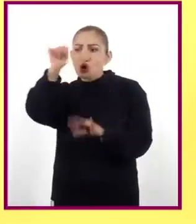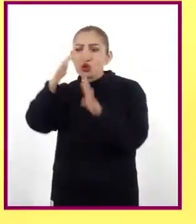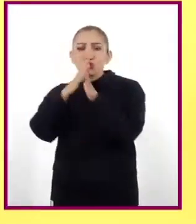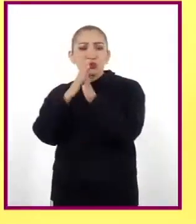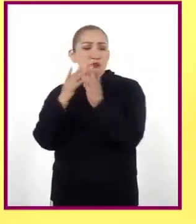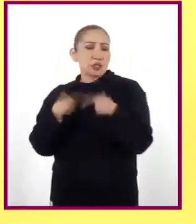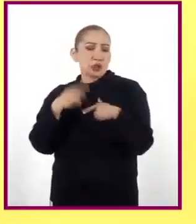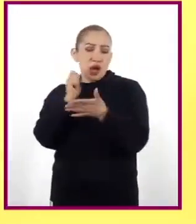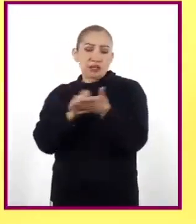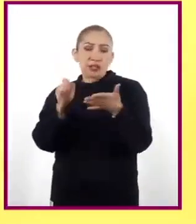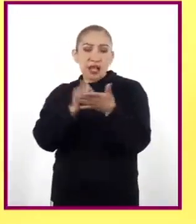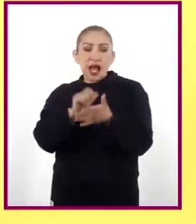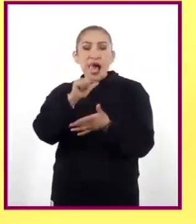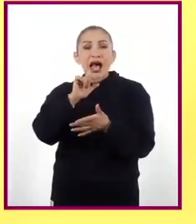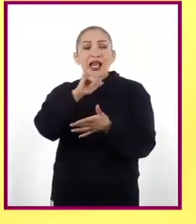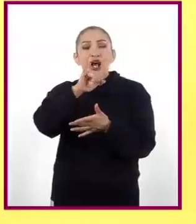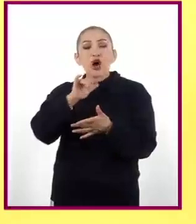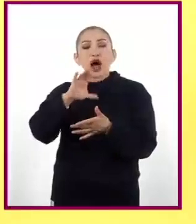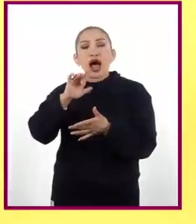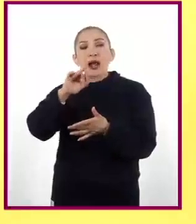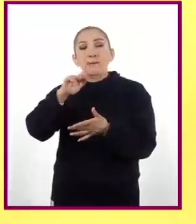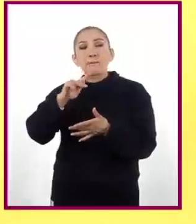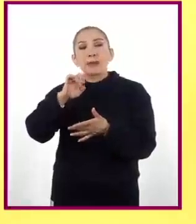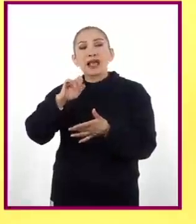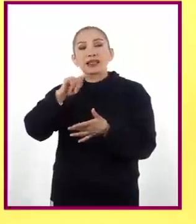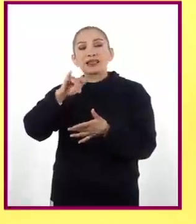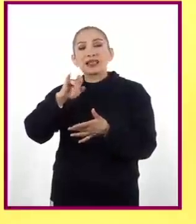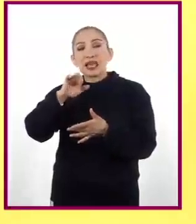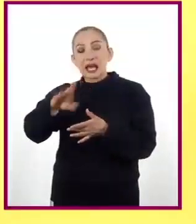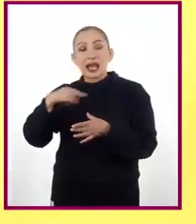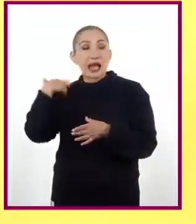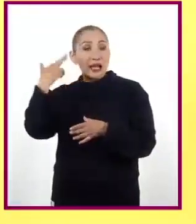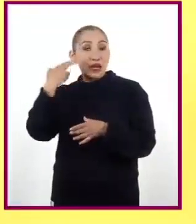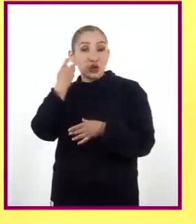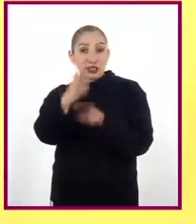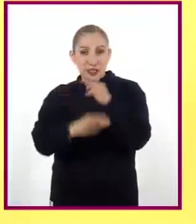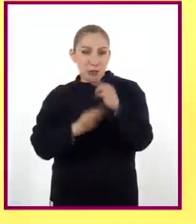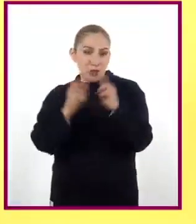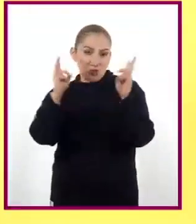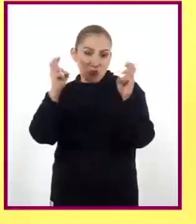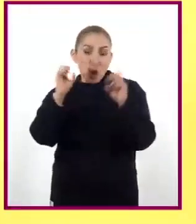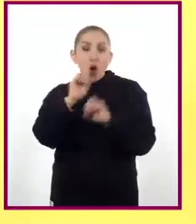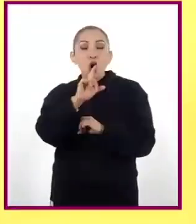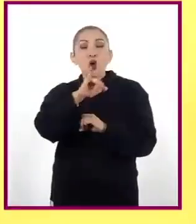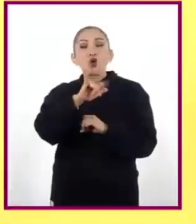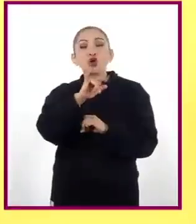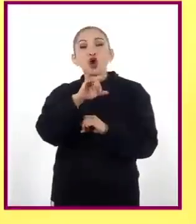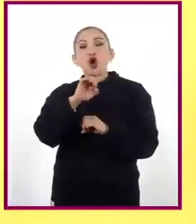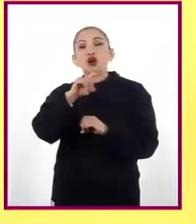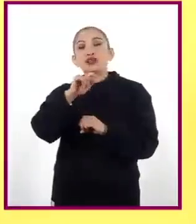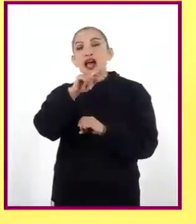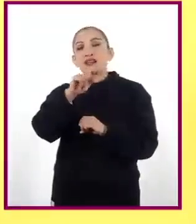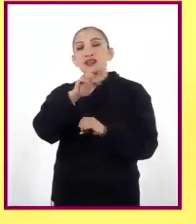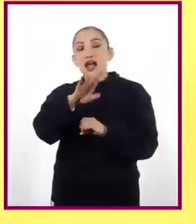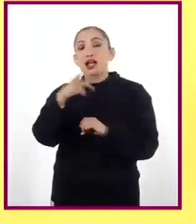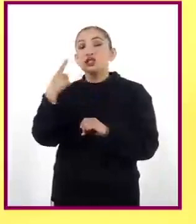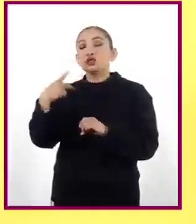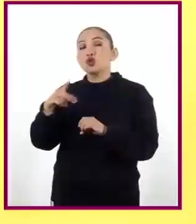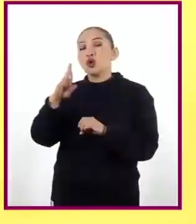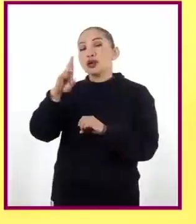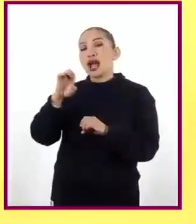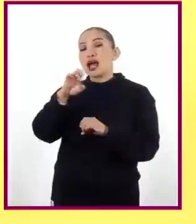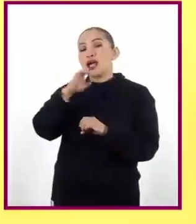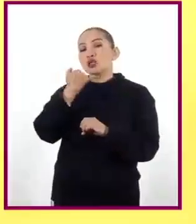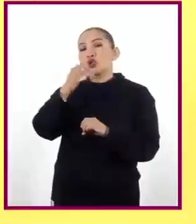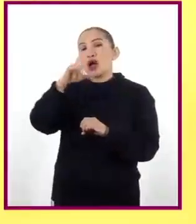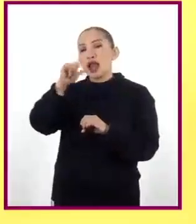otros autores como Alejo Carpentier con su obra El reino de este mundo. O Julio Cortázar y su Rayuela,